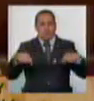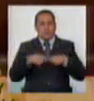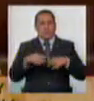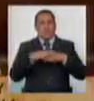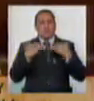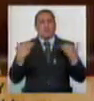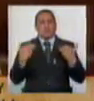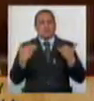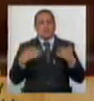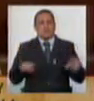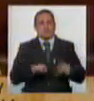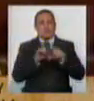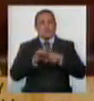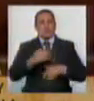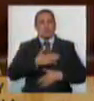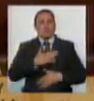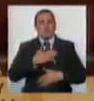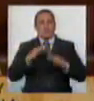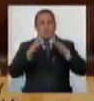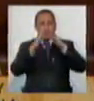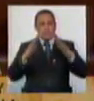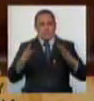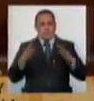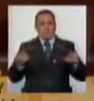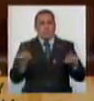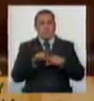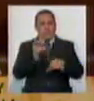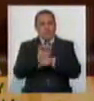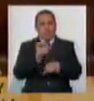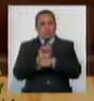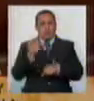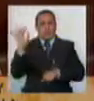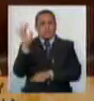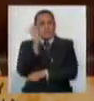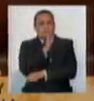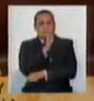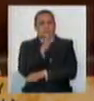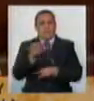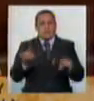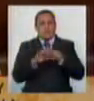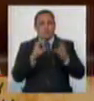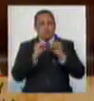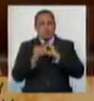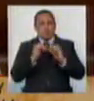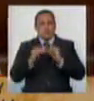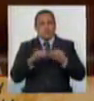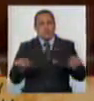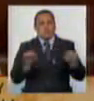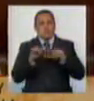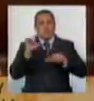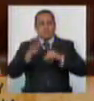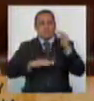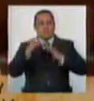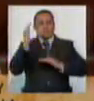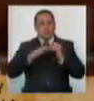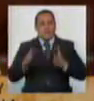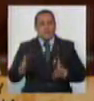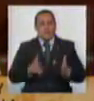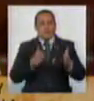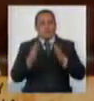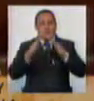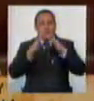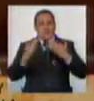degradados, titulación de predios rurales, educación ambiental, mantenimiento y rehabilitación de infraestructura vial